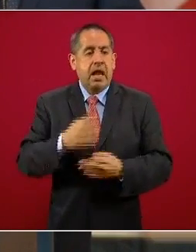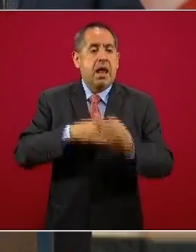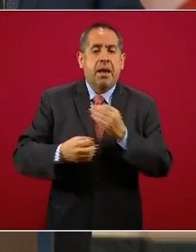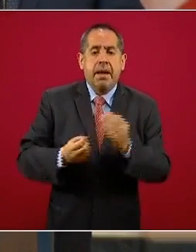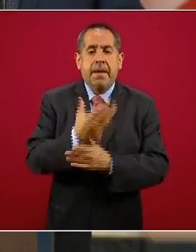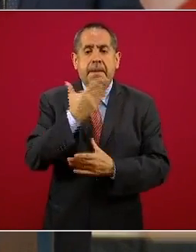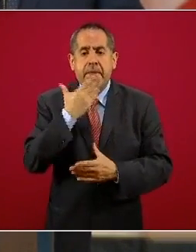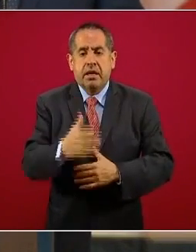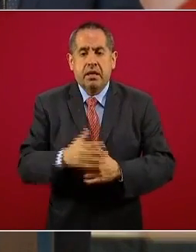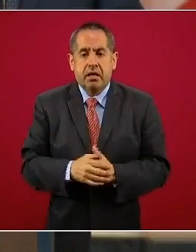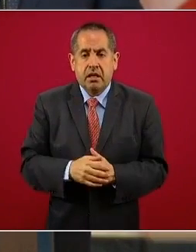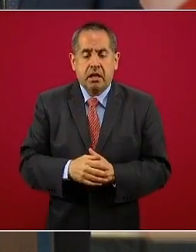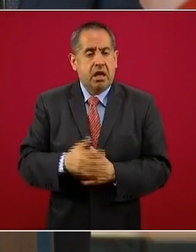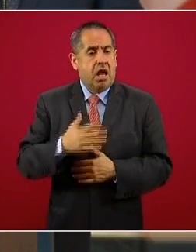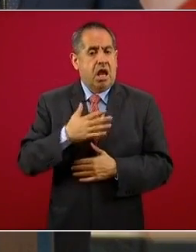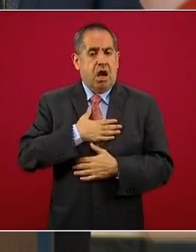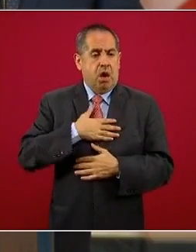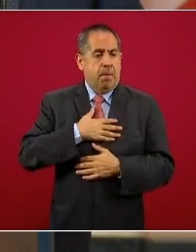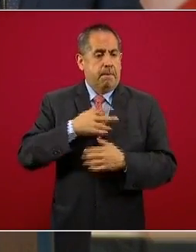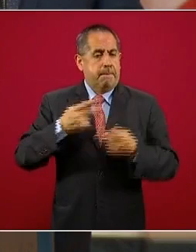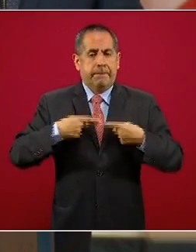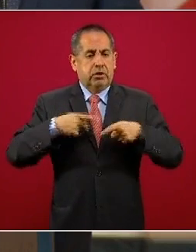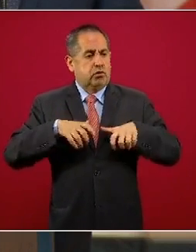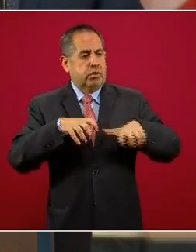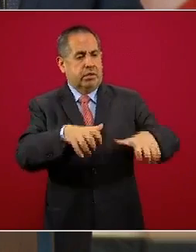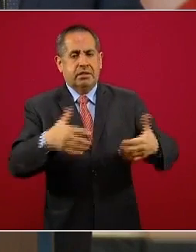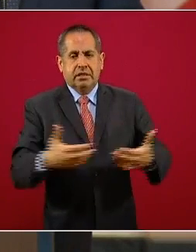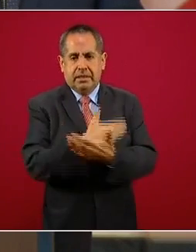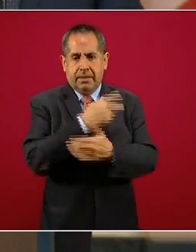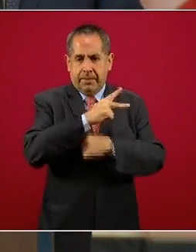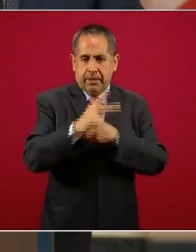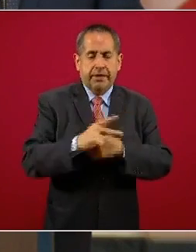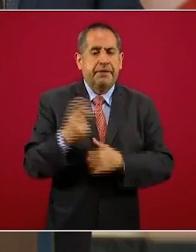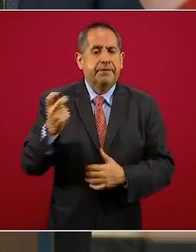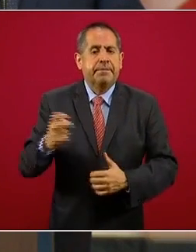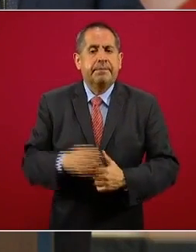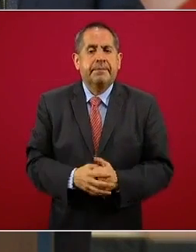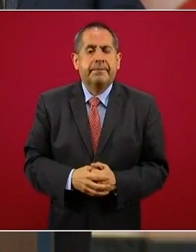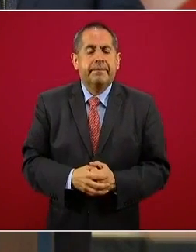bien a nuestro pueblo. Por eso